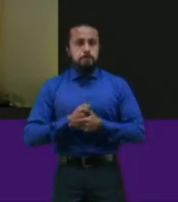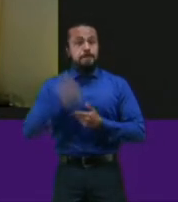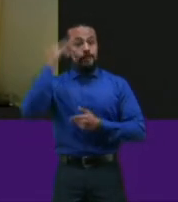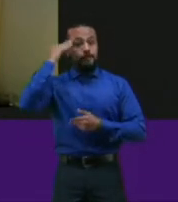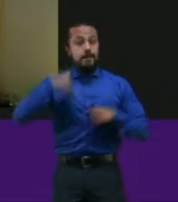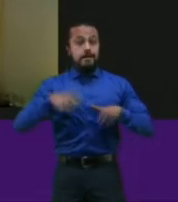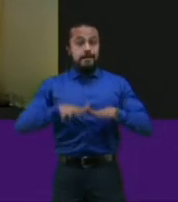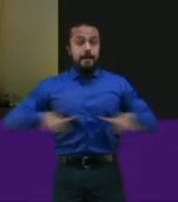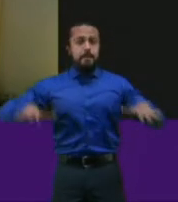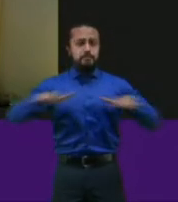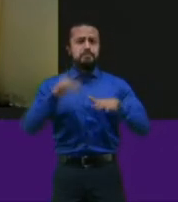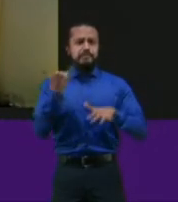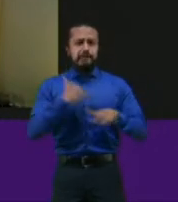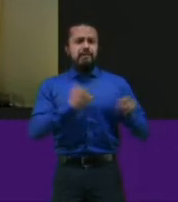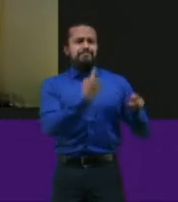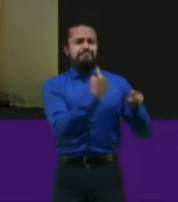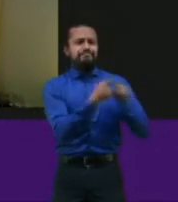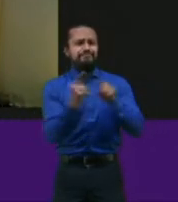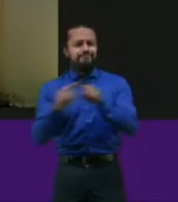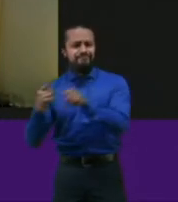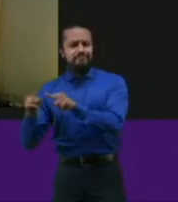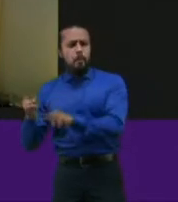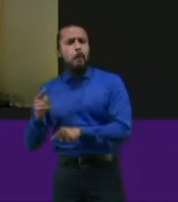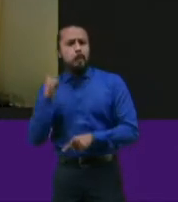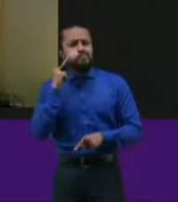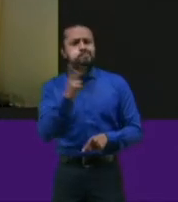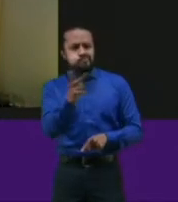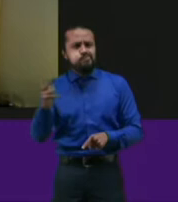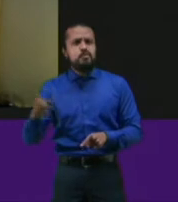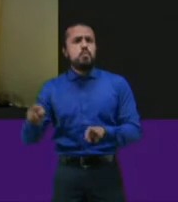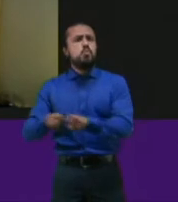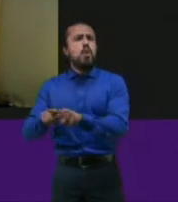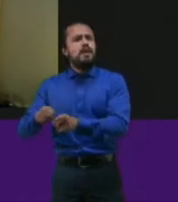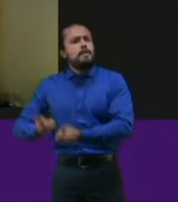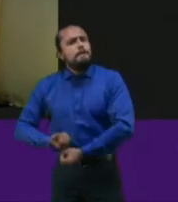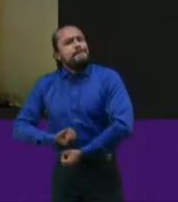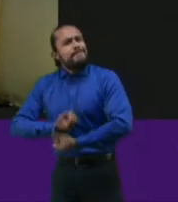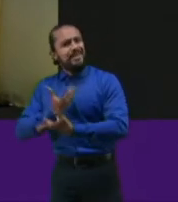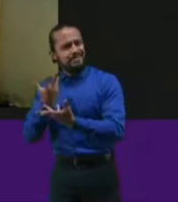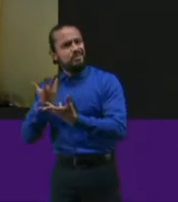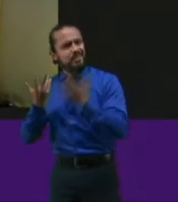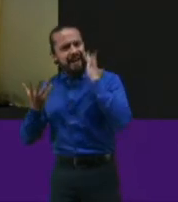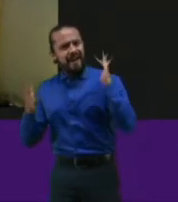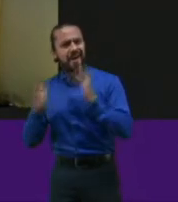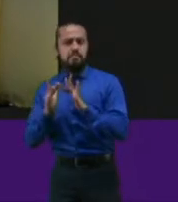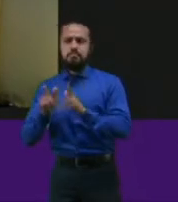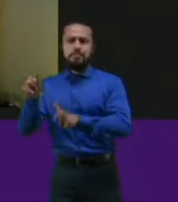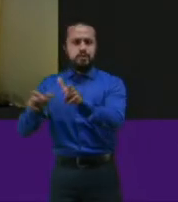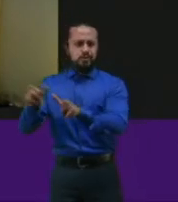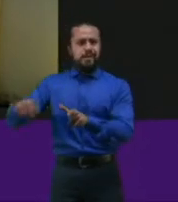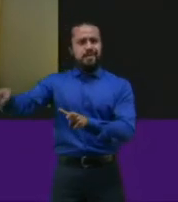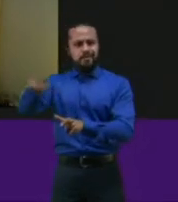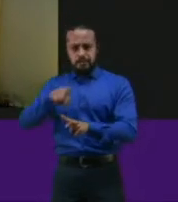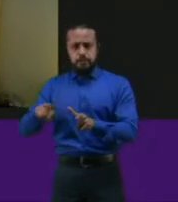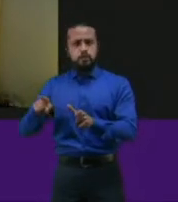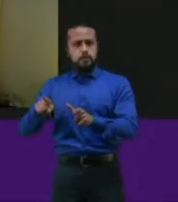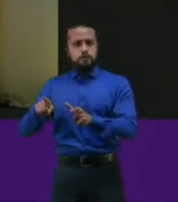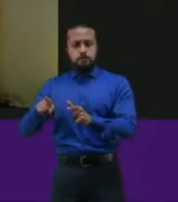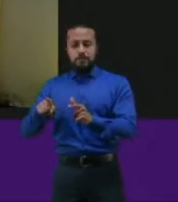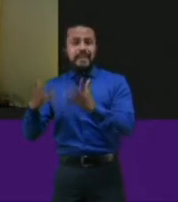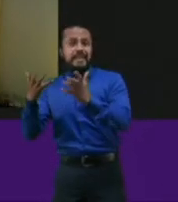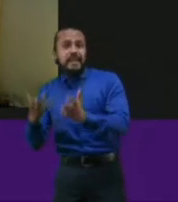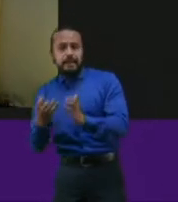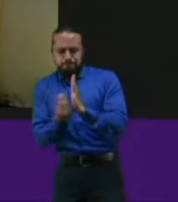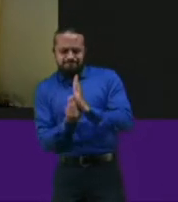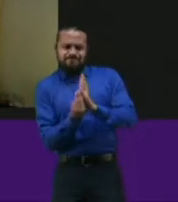muy diferentes y son obviamente la expresión de ese emprendedor que está respondiendo. A mí